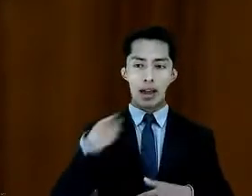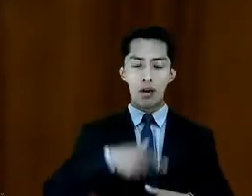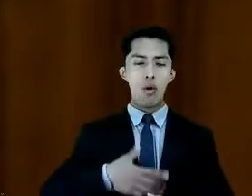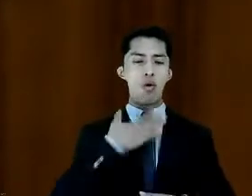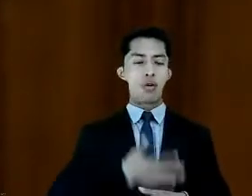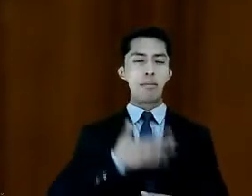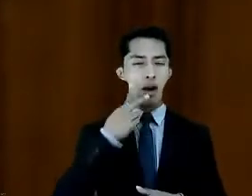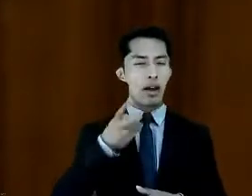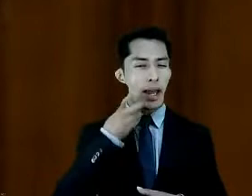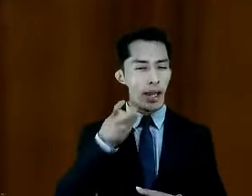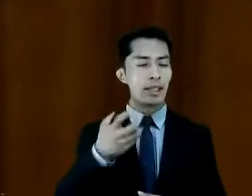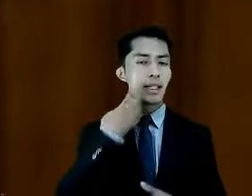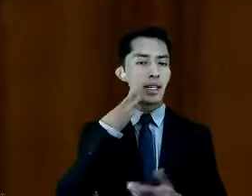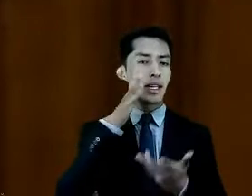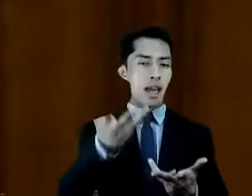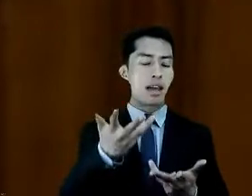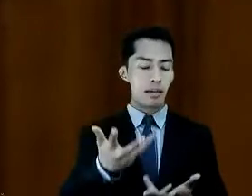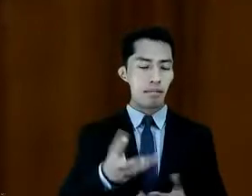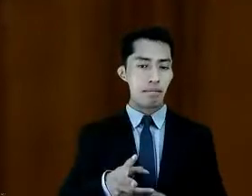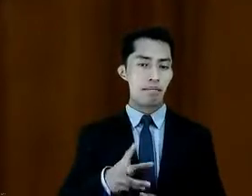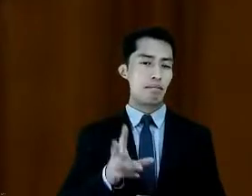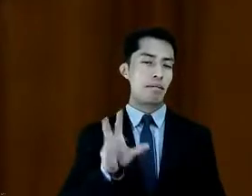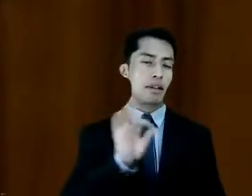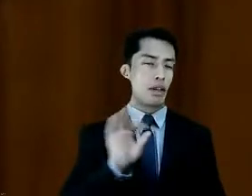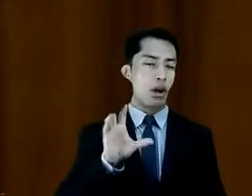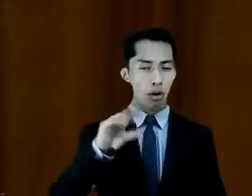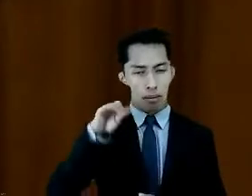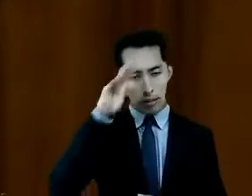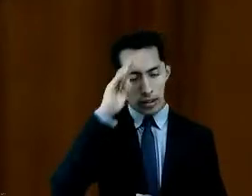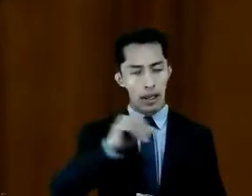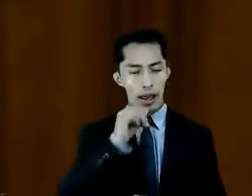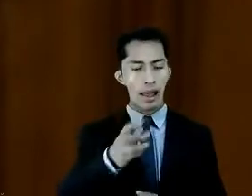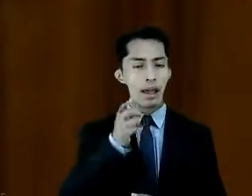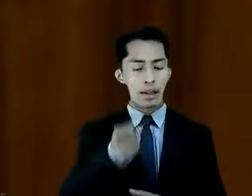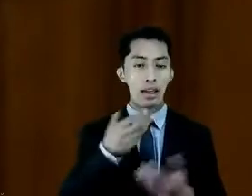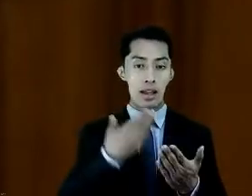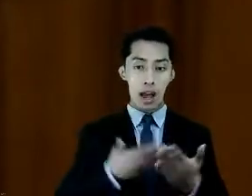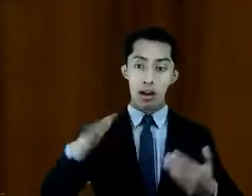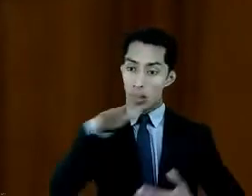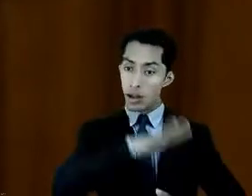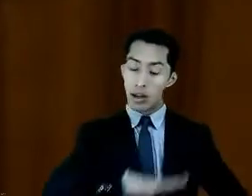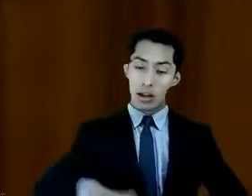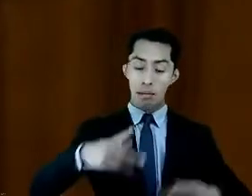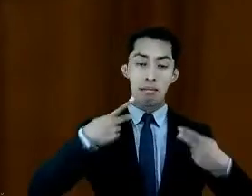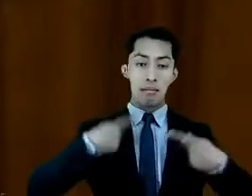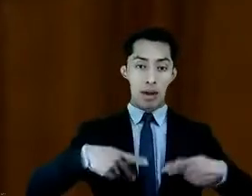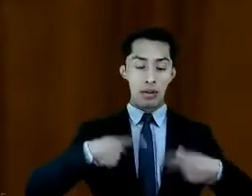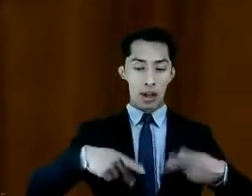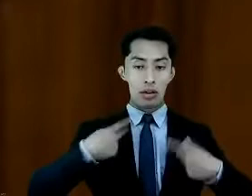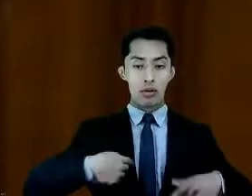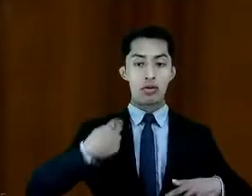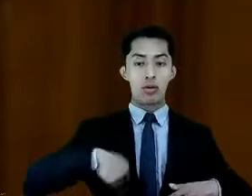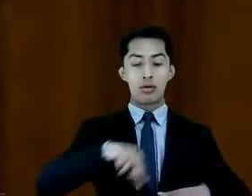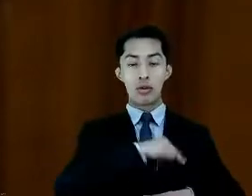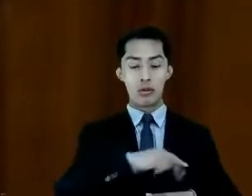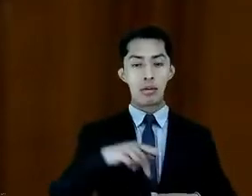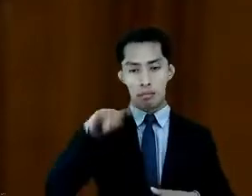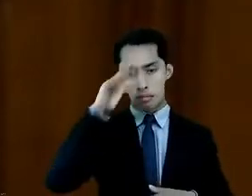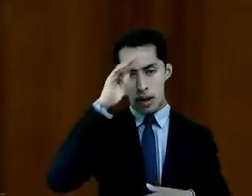Y es impensable que en una sociedad como la nuestra, que se tacha